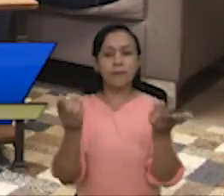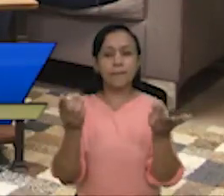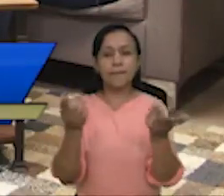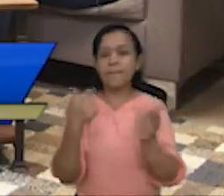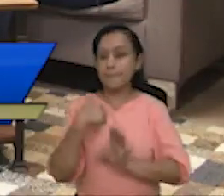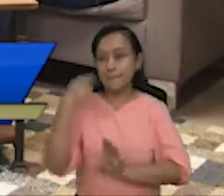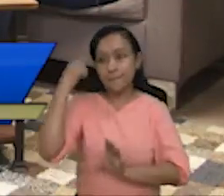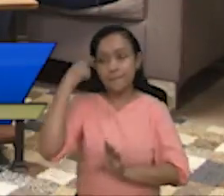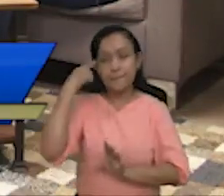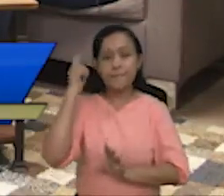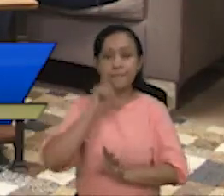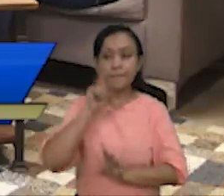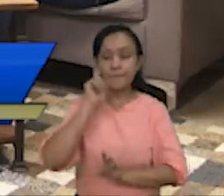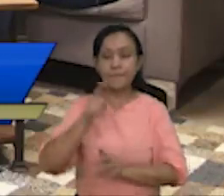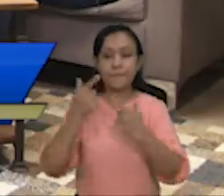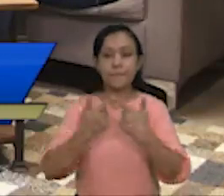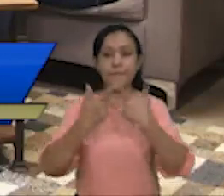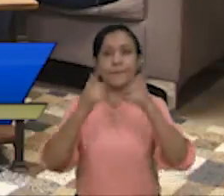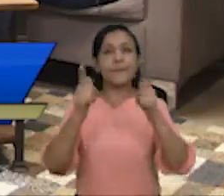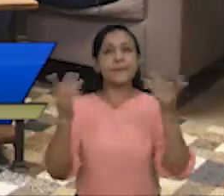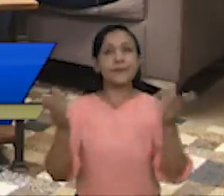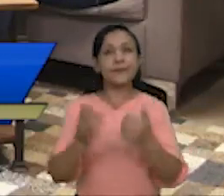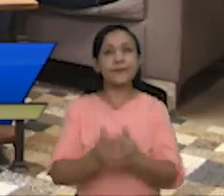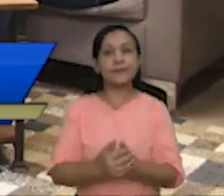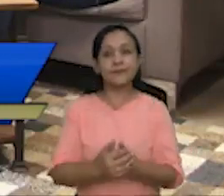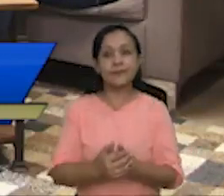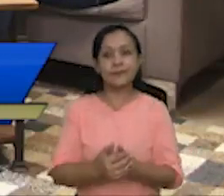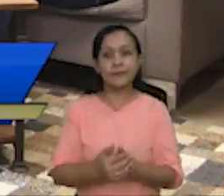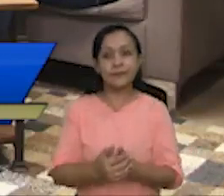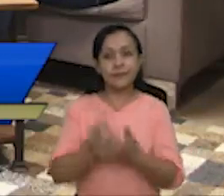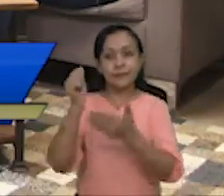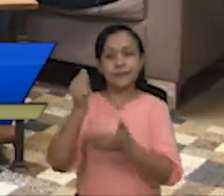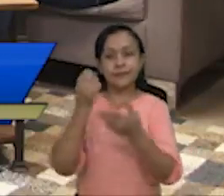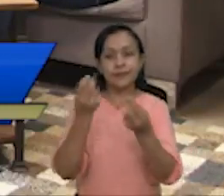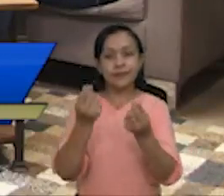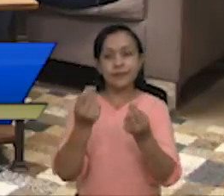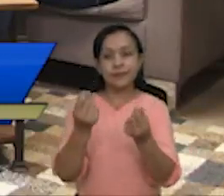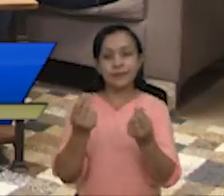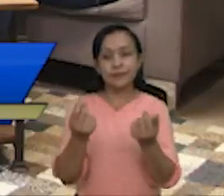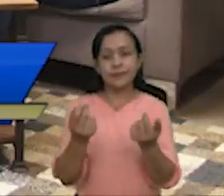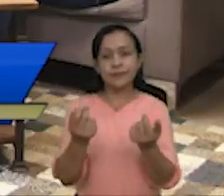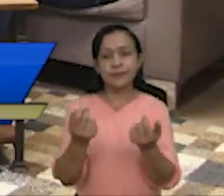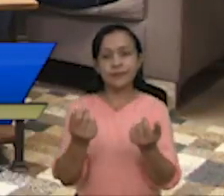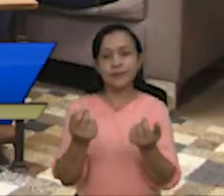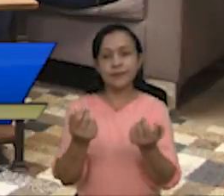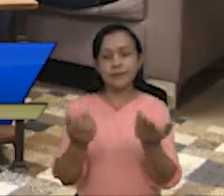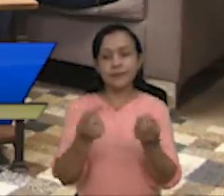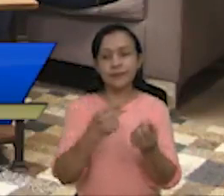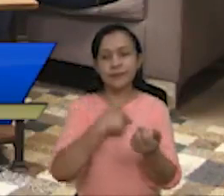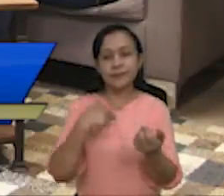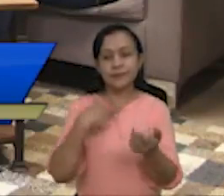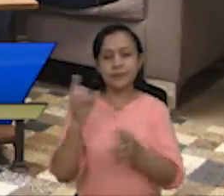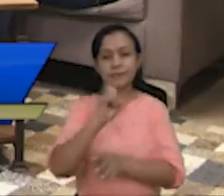errados en el concepto de independencia, pues. Claro. Porque el financiamiento no venía sin condiciones. No, y le sigue viniendo. ¿De dónde